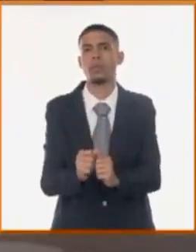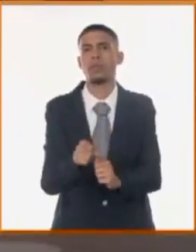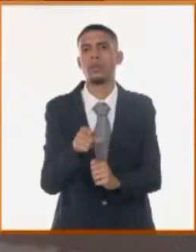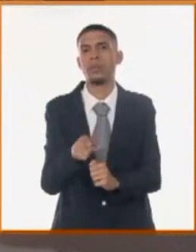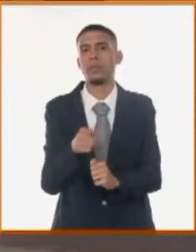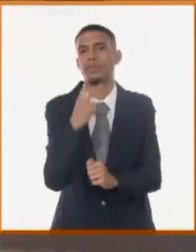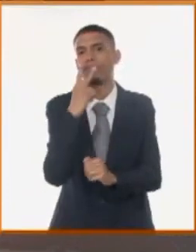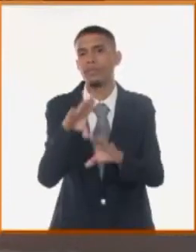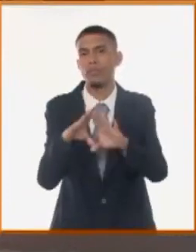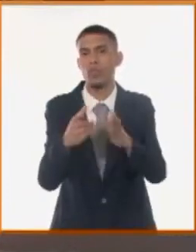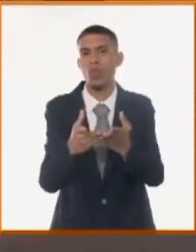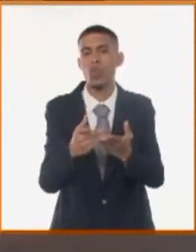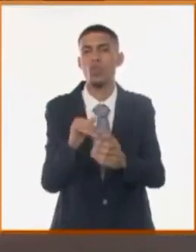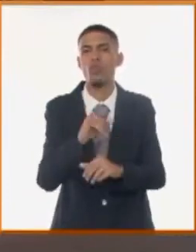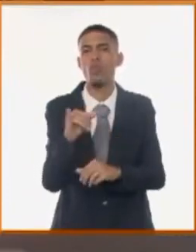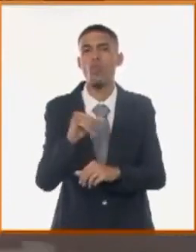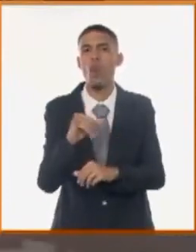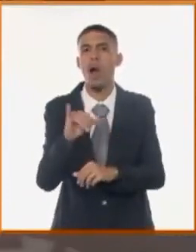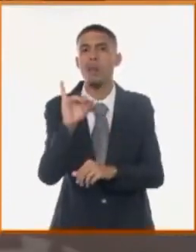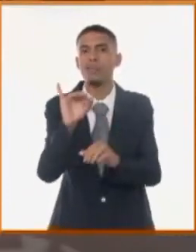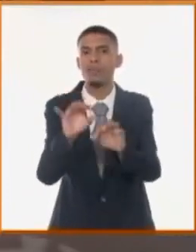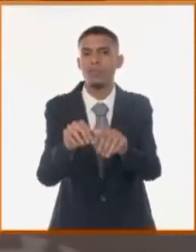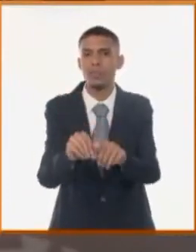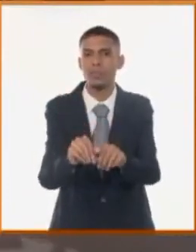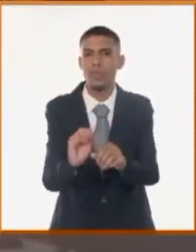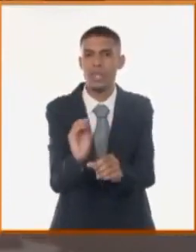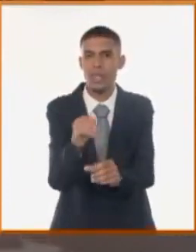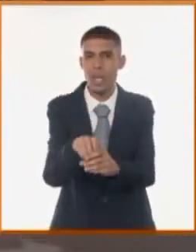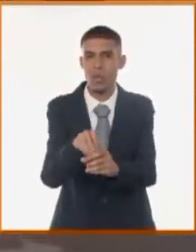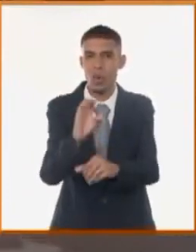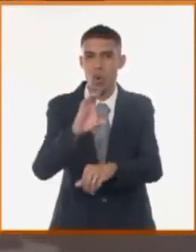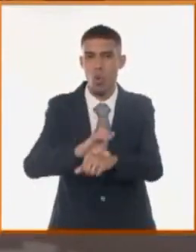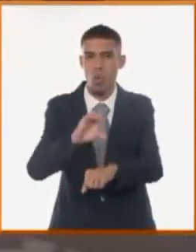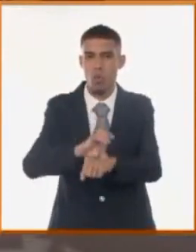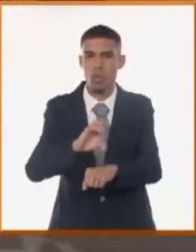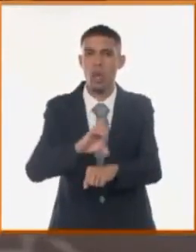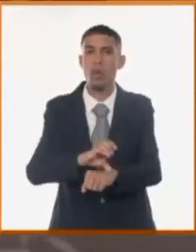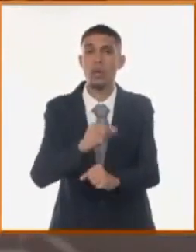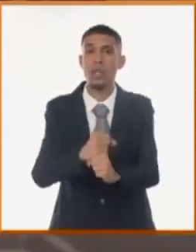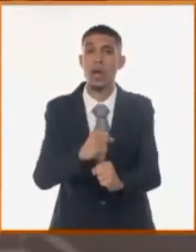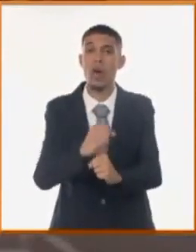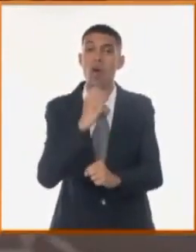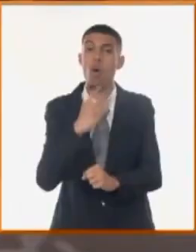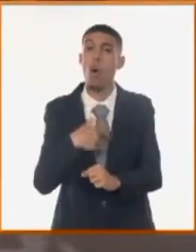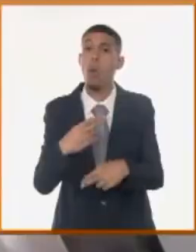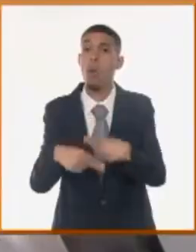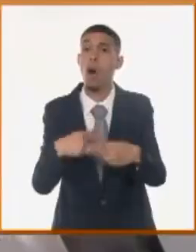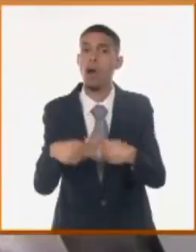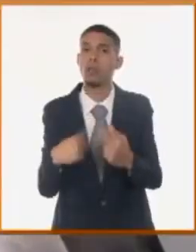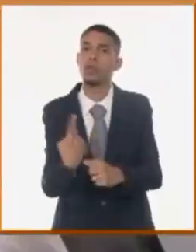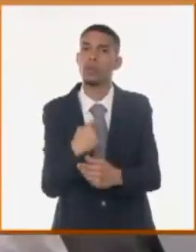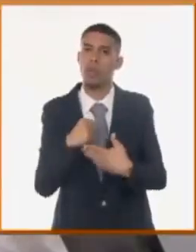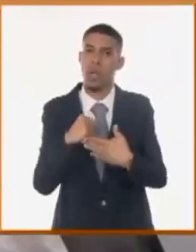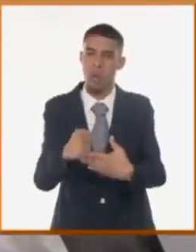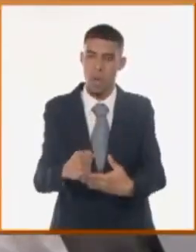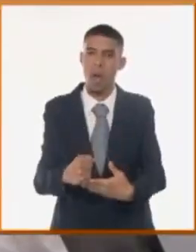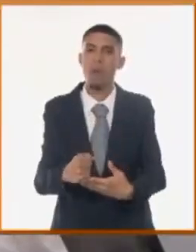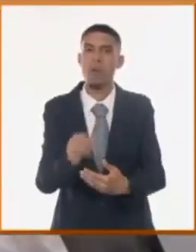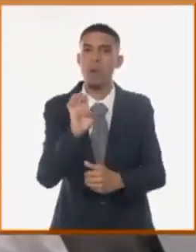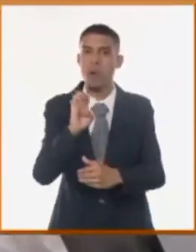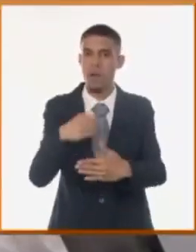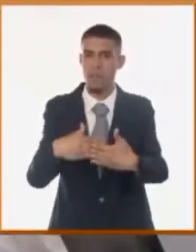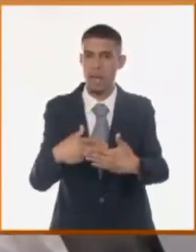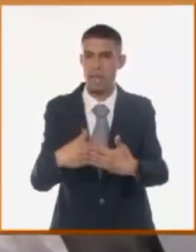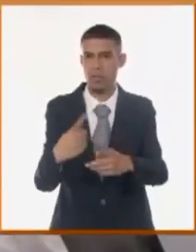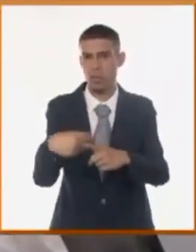software como servicio, que es un esquema de trabajo en el cual nosotros desde DESOF hemos creado lo interno, las nubes privadas necesarias